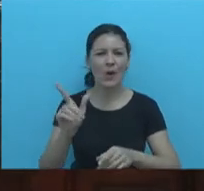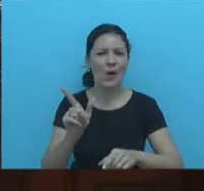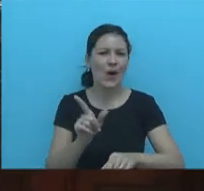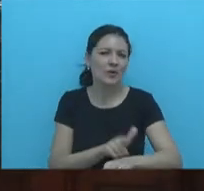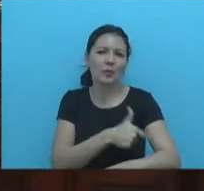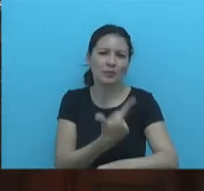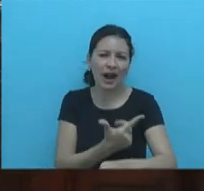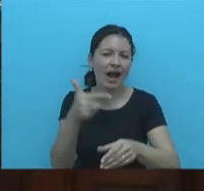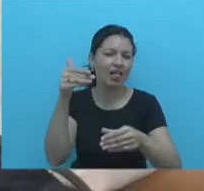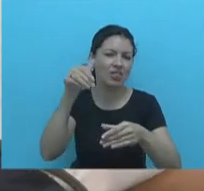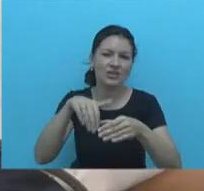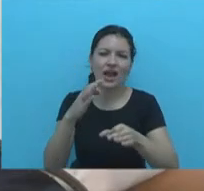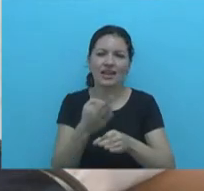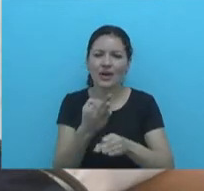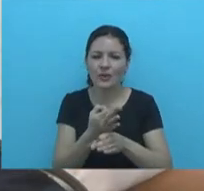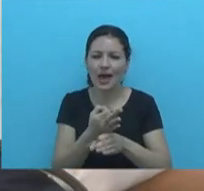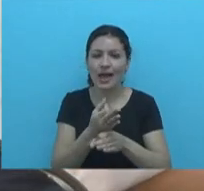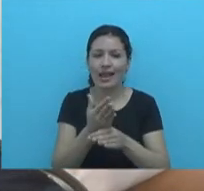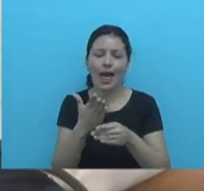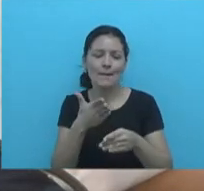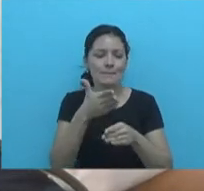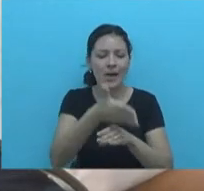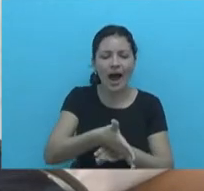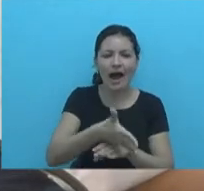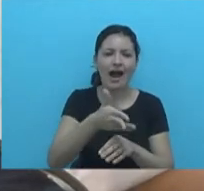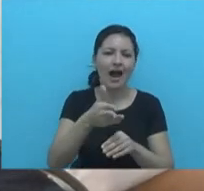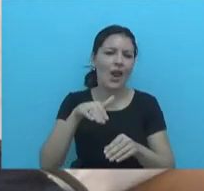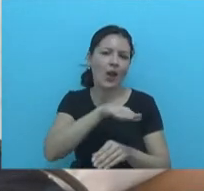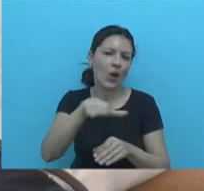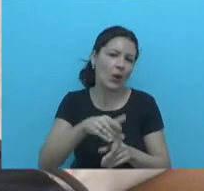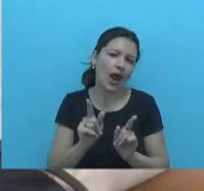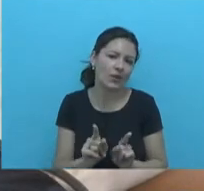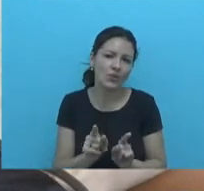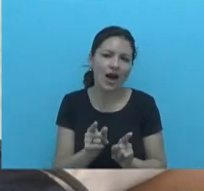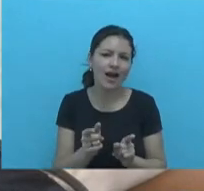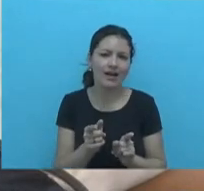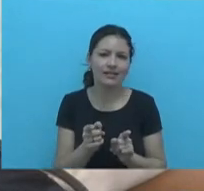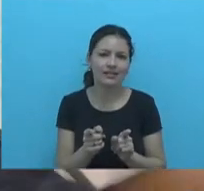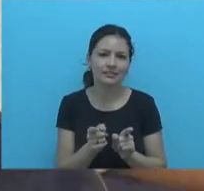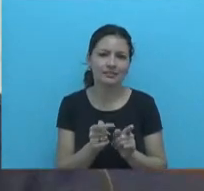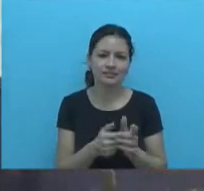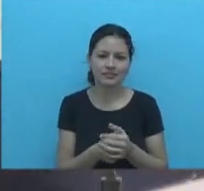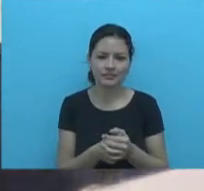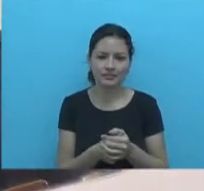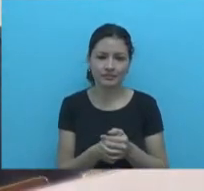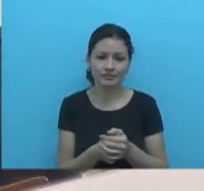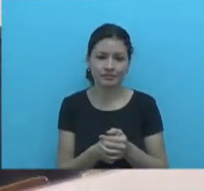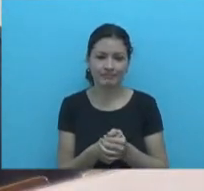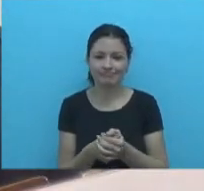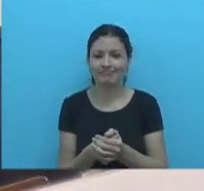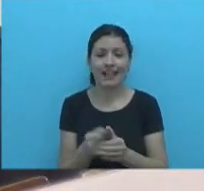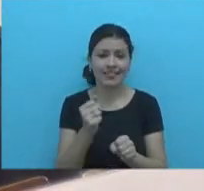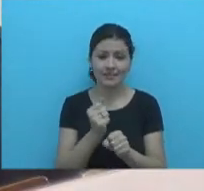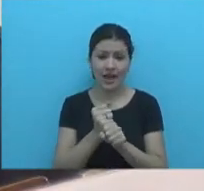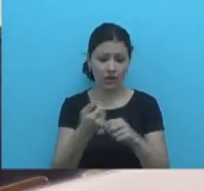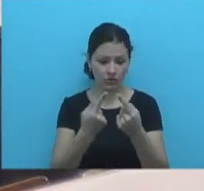que van ahí, están en el mismo lugar donde están siempre y hacen esto que es distinto.